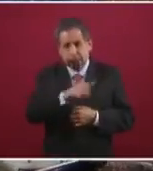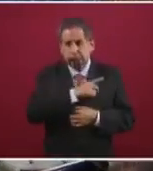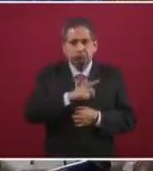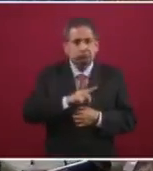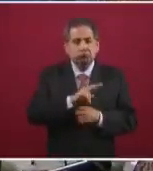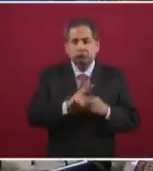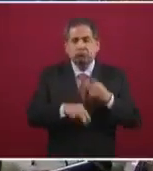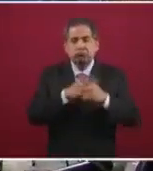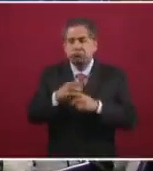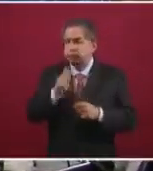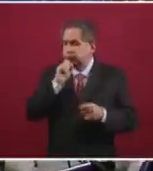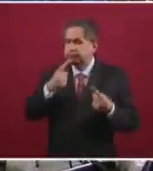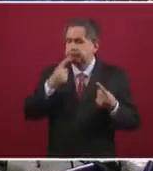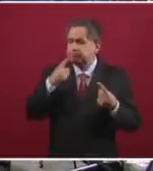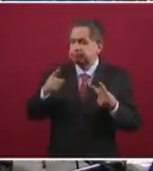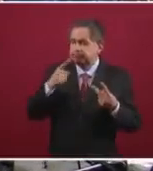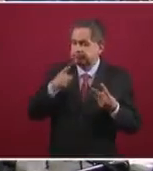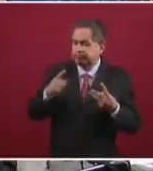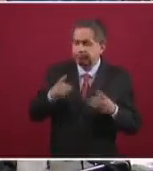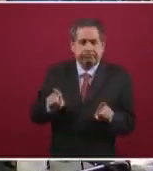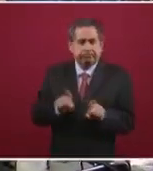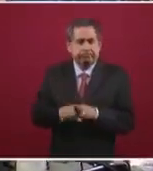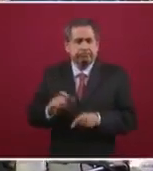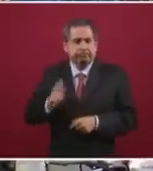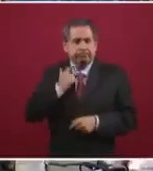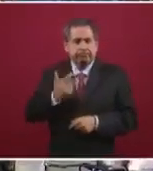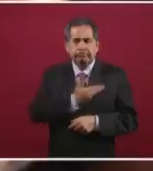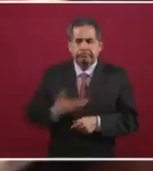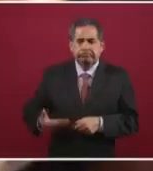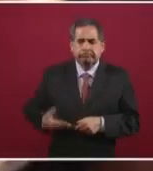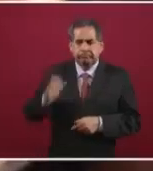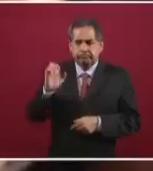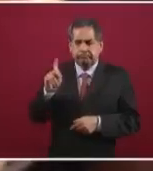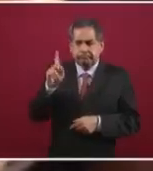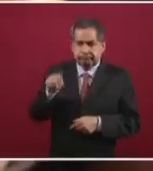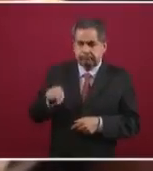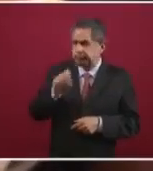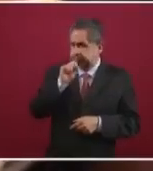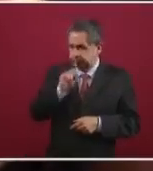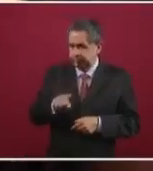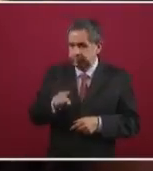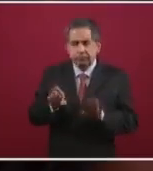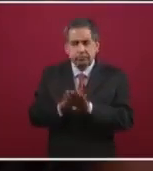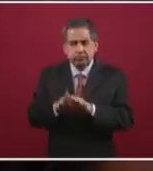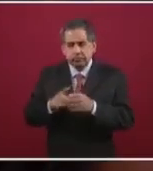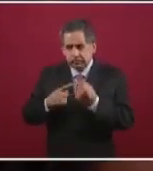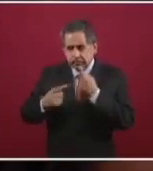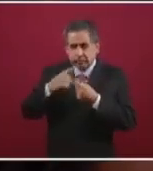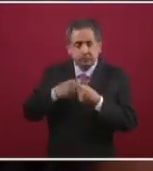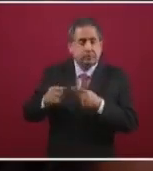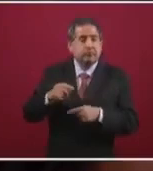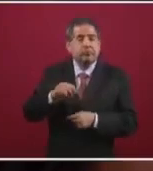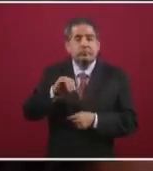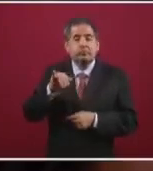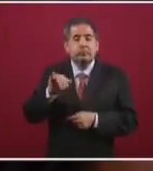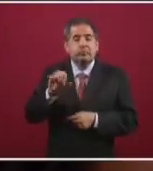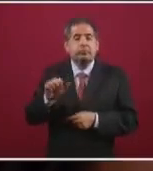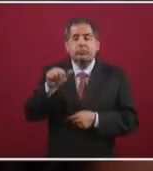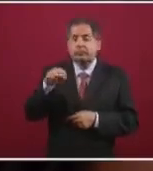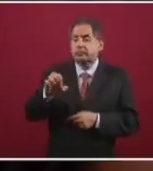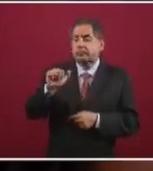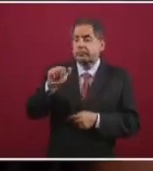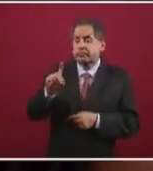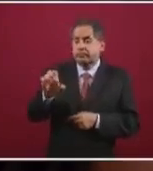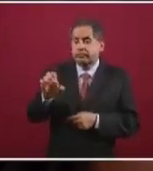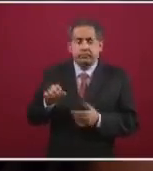las mismas denuncias en contra del expresidente Enrique Peña Nieto e incluso de José Antonio Meade. Hace unos días usted decía que